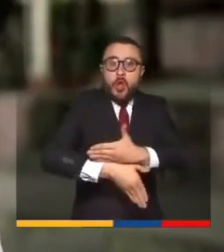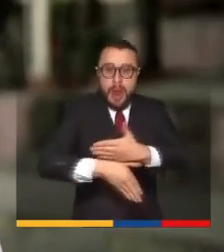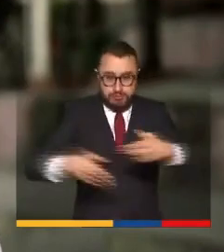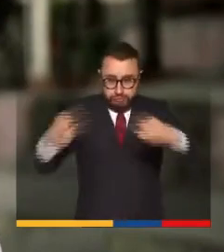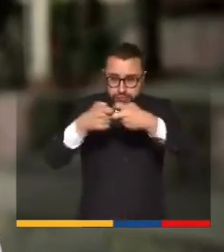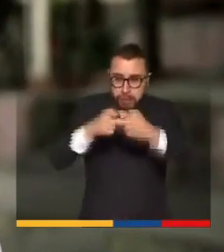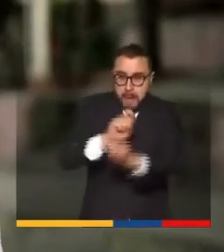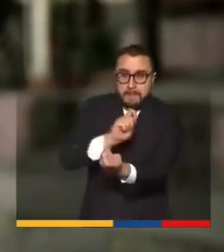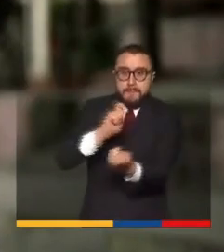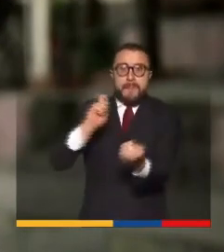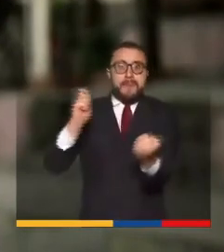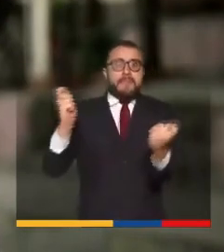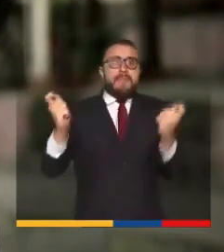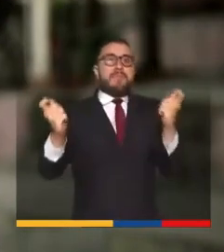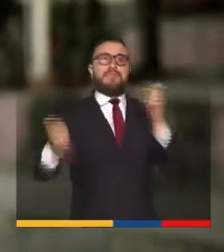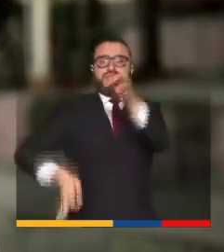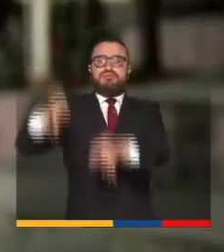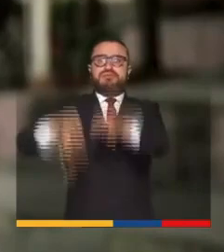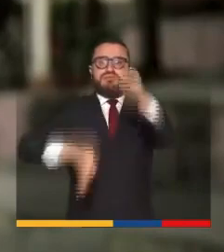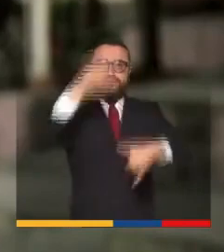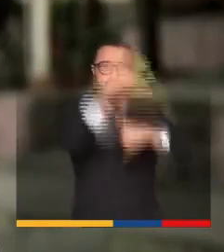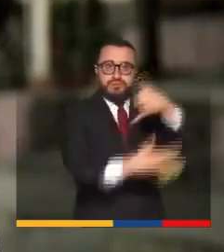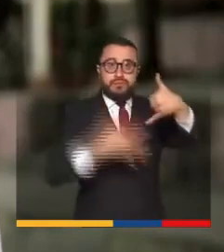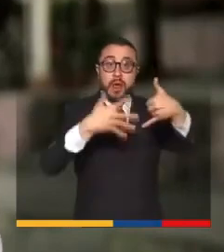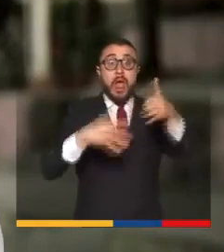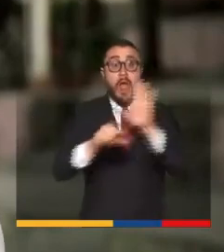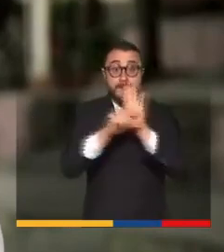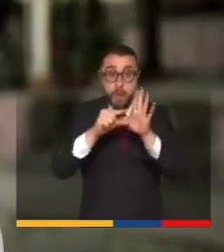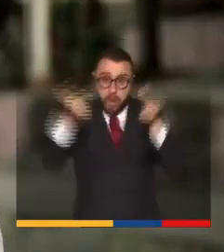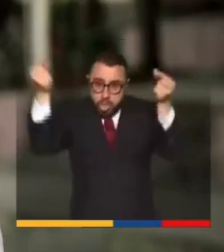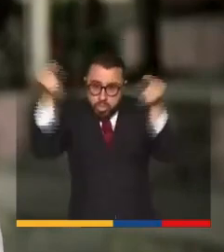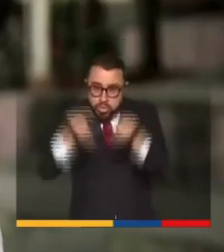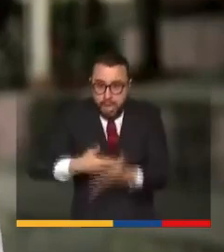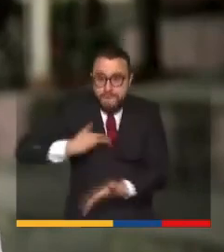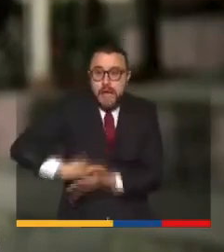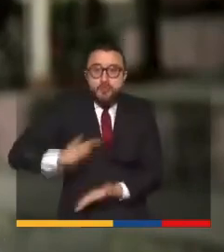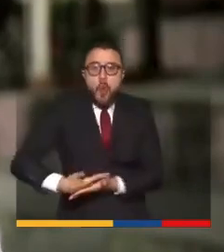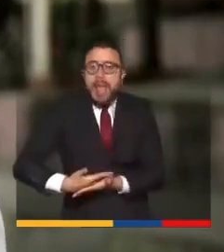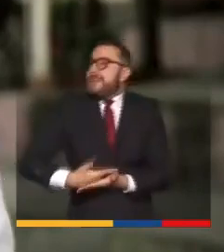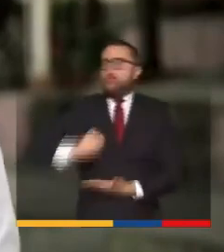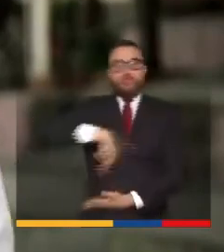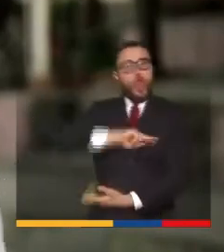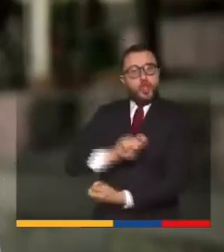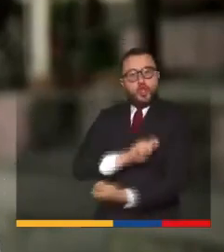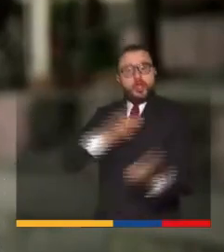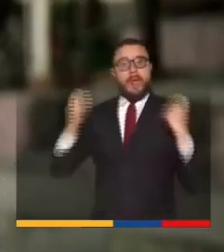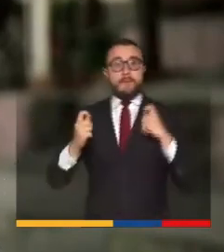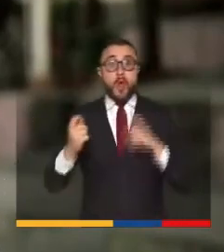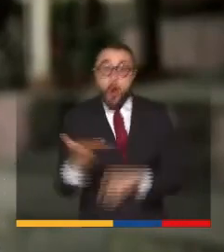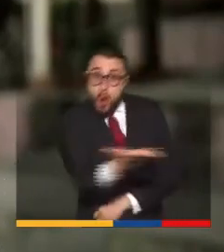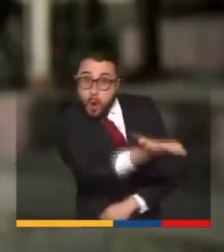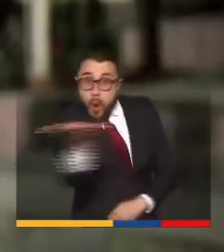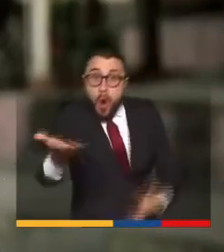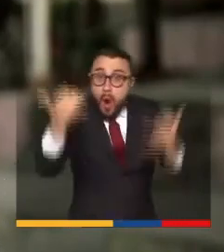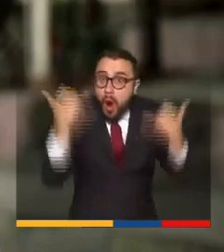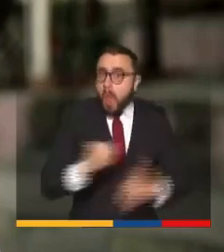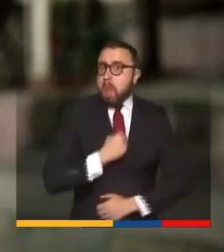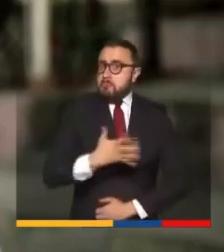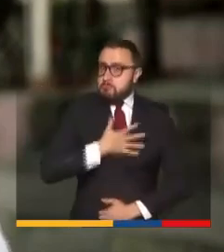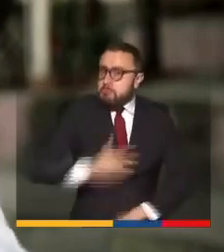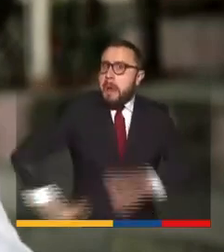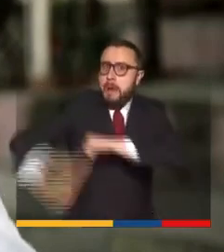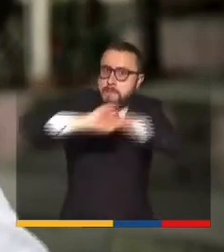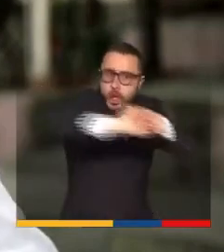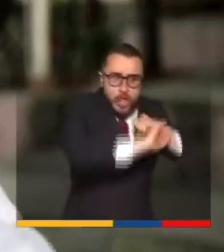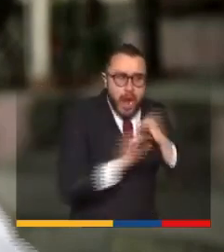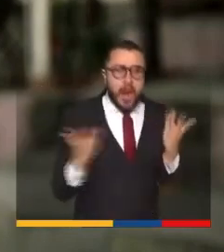justa. Cambiaremos la fórmula tarifaria. Ustedes tendrán la oportunidad de apoyarnos